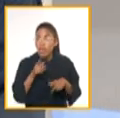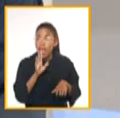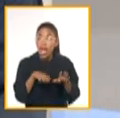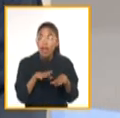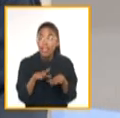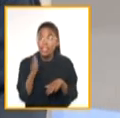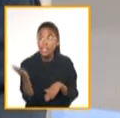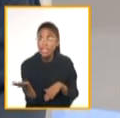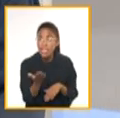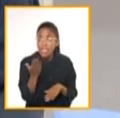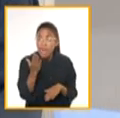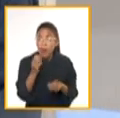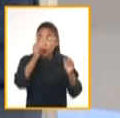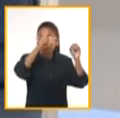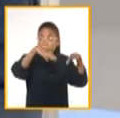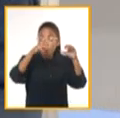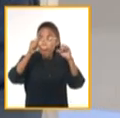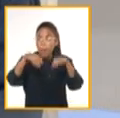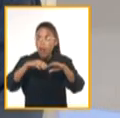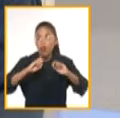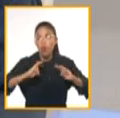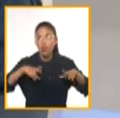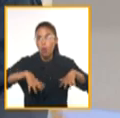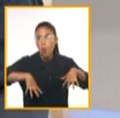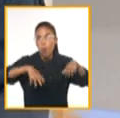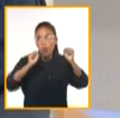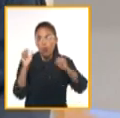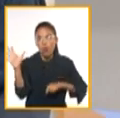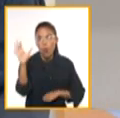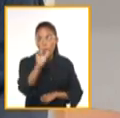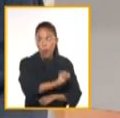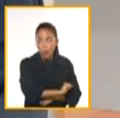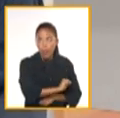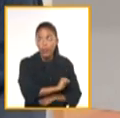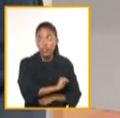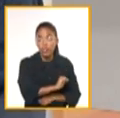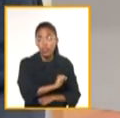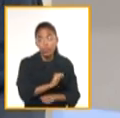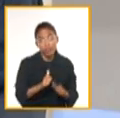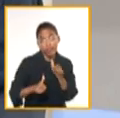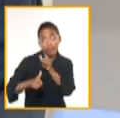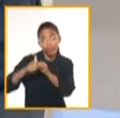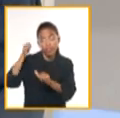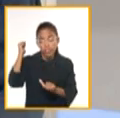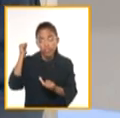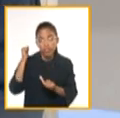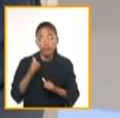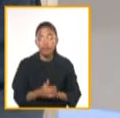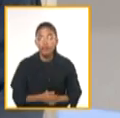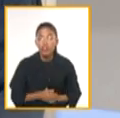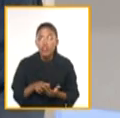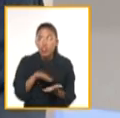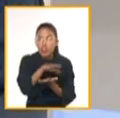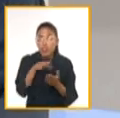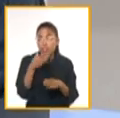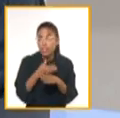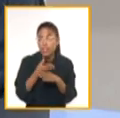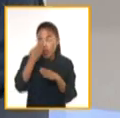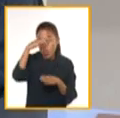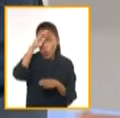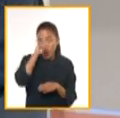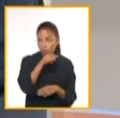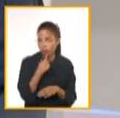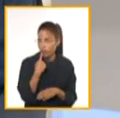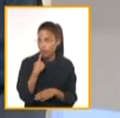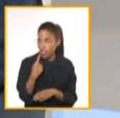unidades, que van llevando la frecuencia, van regulando la tensión del sistema y te vuelve para atrás el microsistema. Eso pasó en Santiago de Cuba, como usted decía. Después